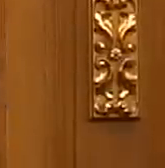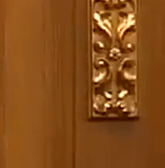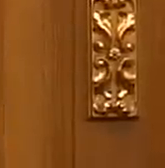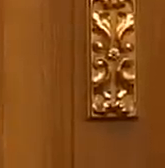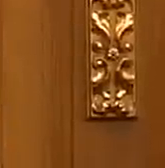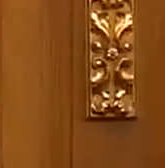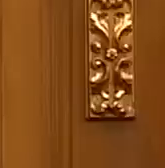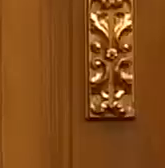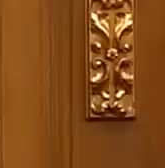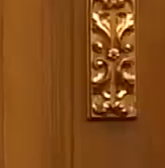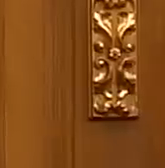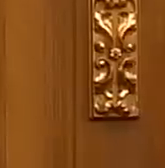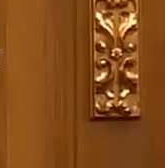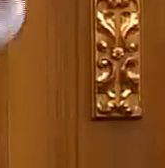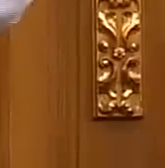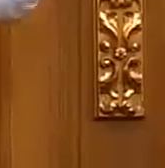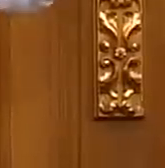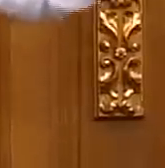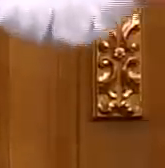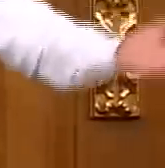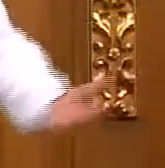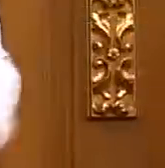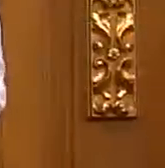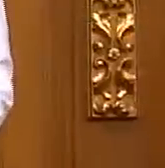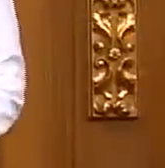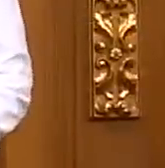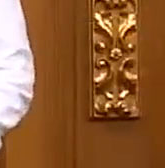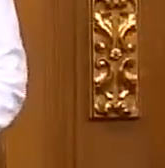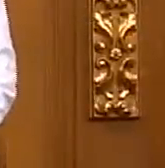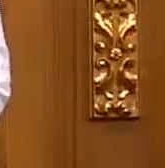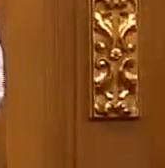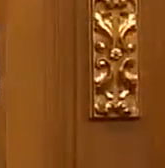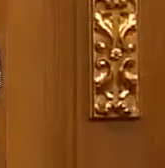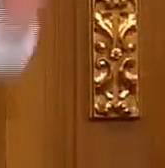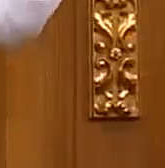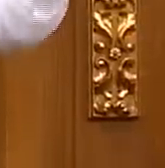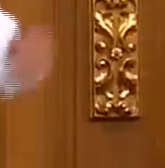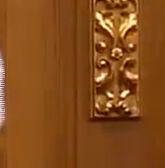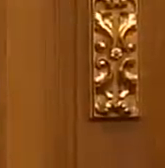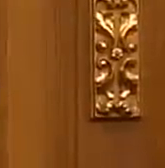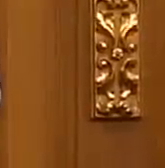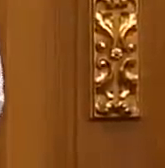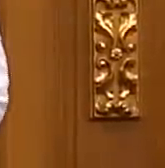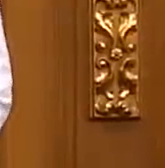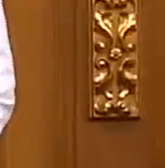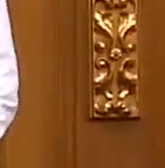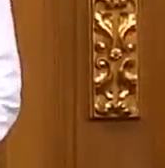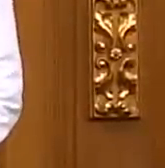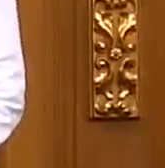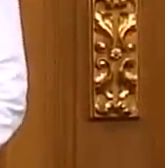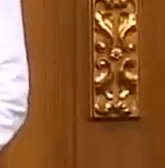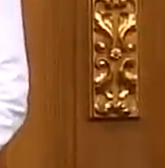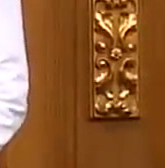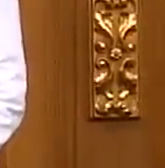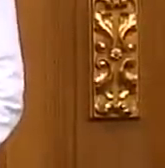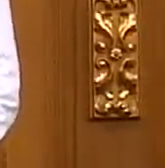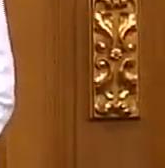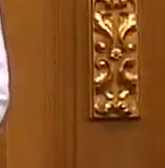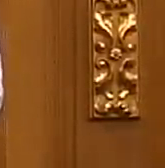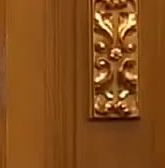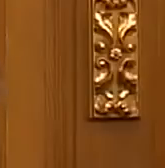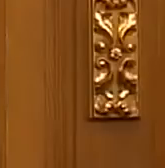trabajadoras, que incluso haciendo el llamado de las comparaciones que hacía el diputado Ricardo